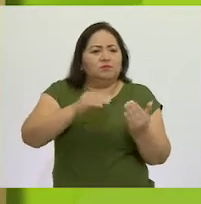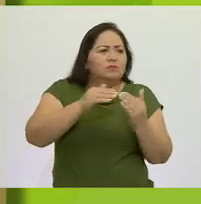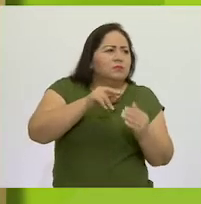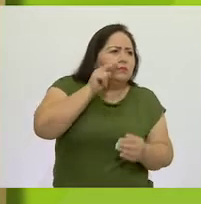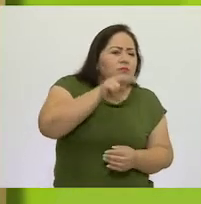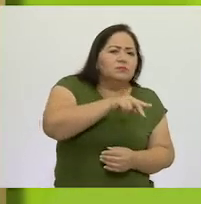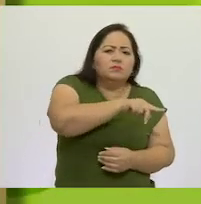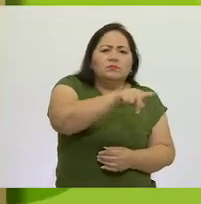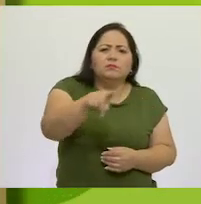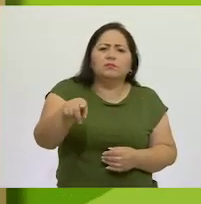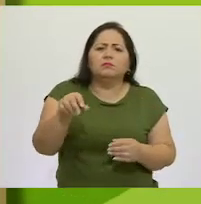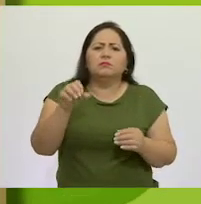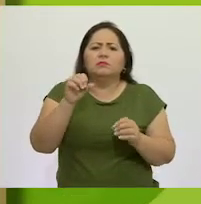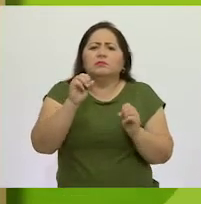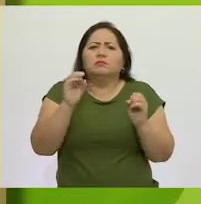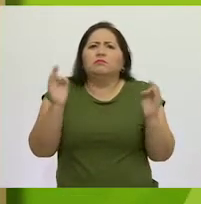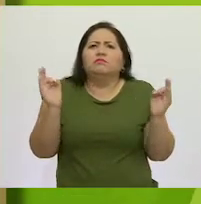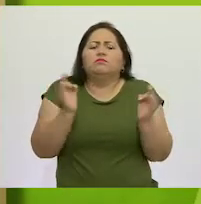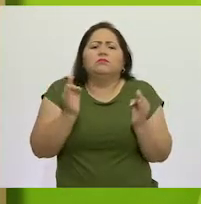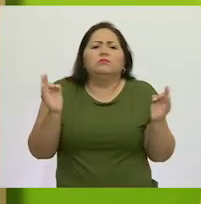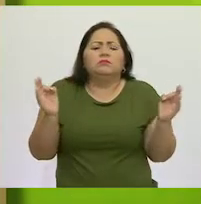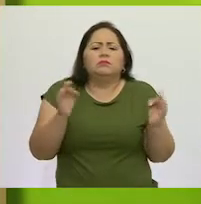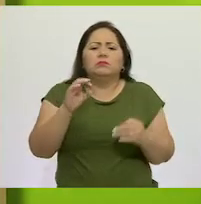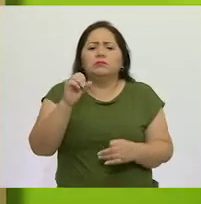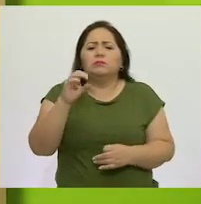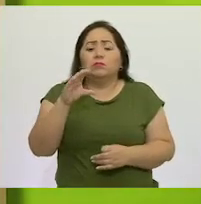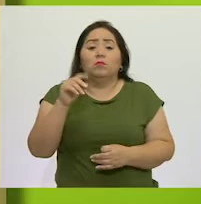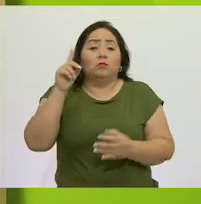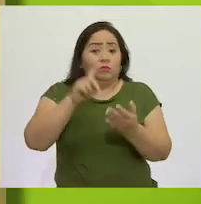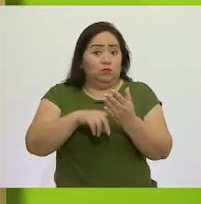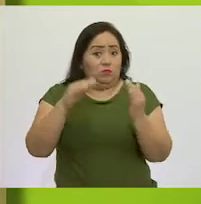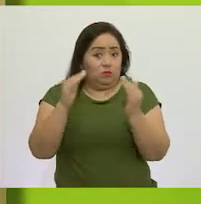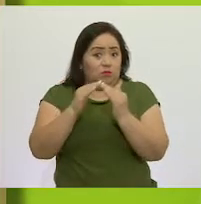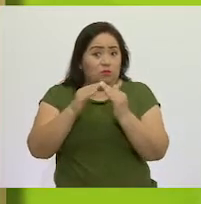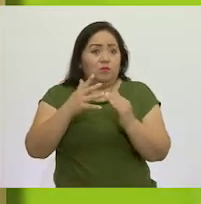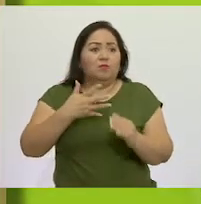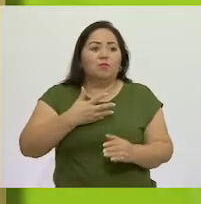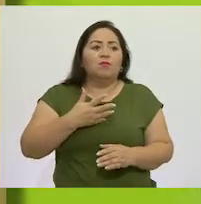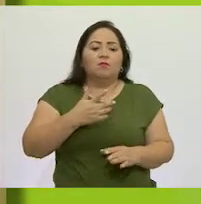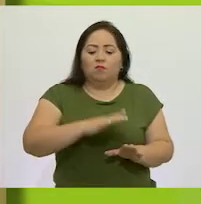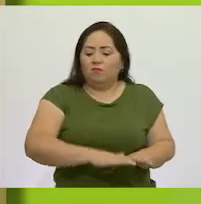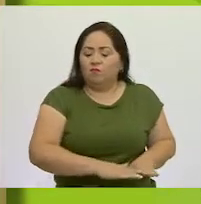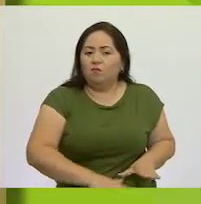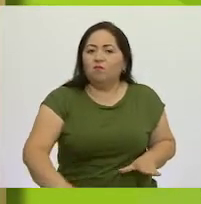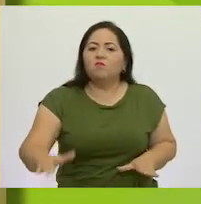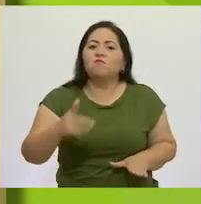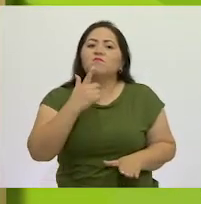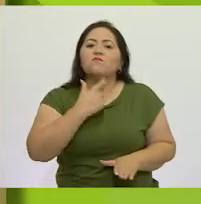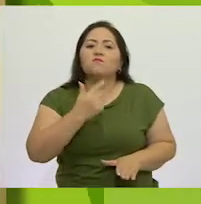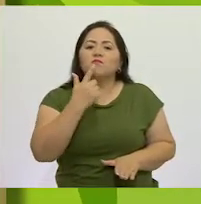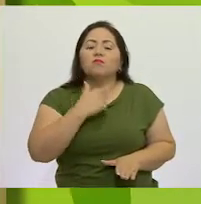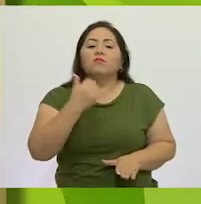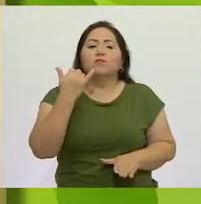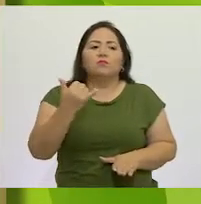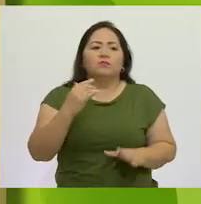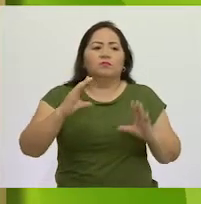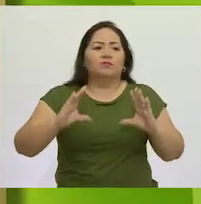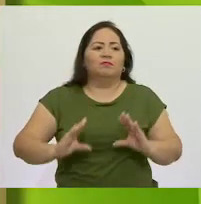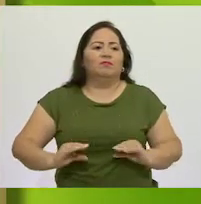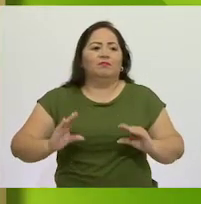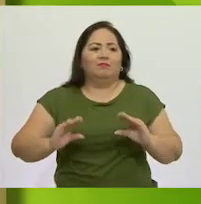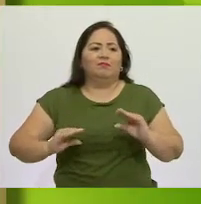se ve seco y frío. En su casa hay una alfombra roja, un tapete y unos